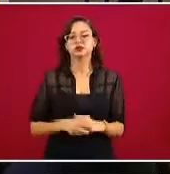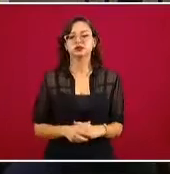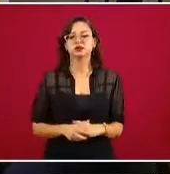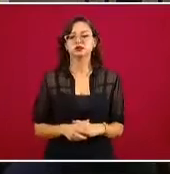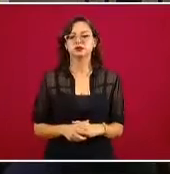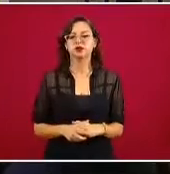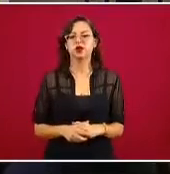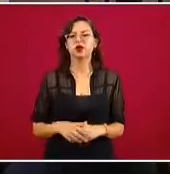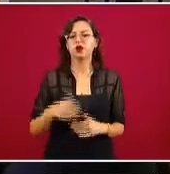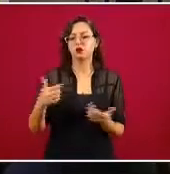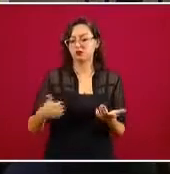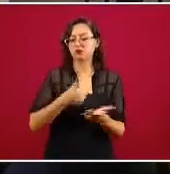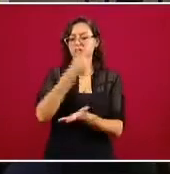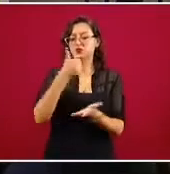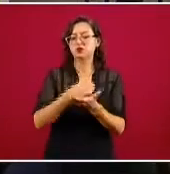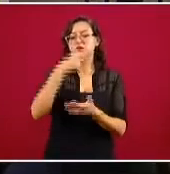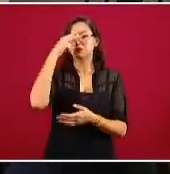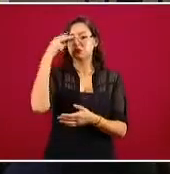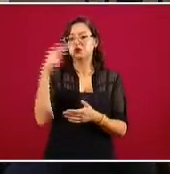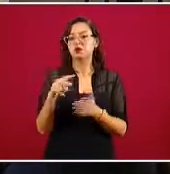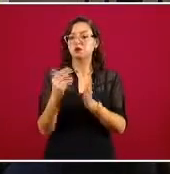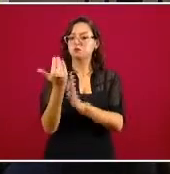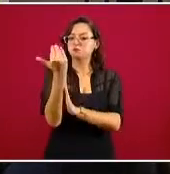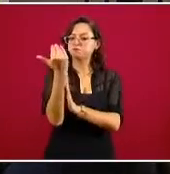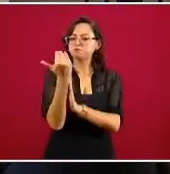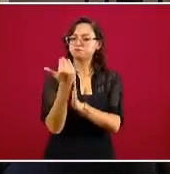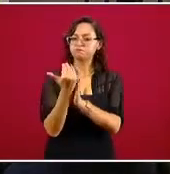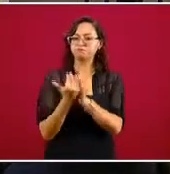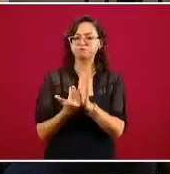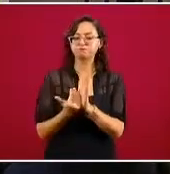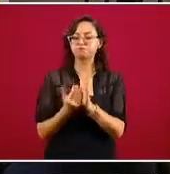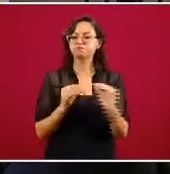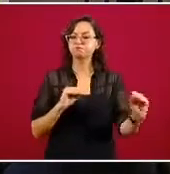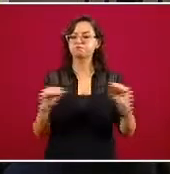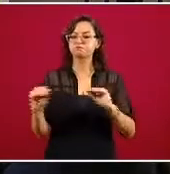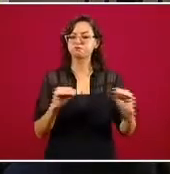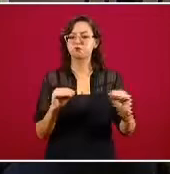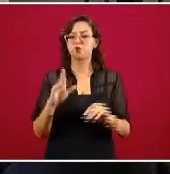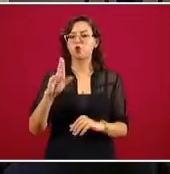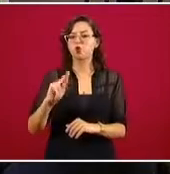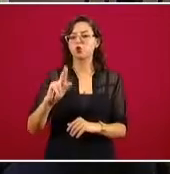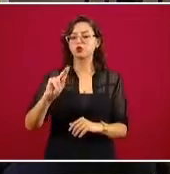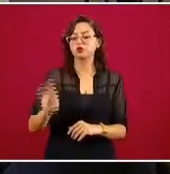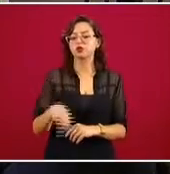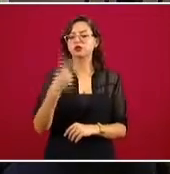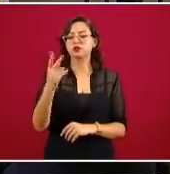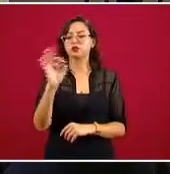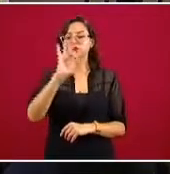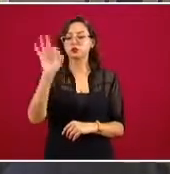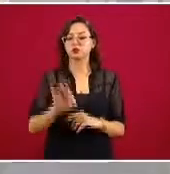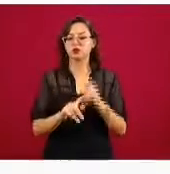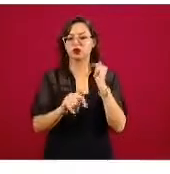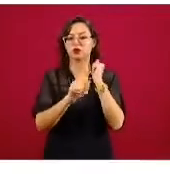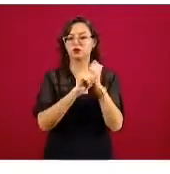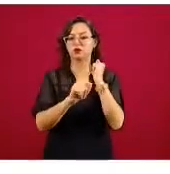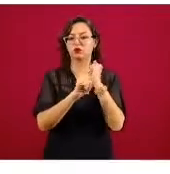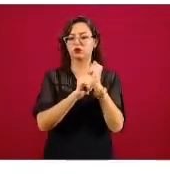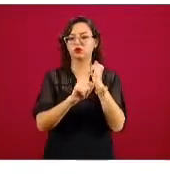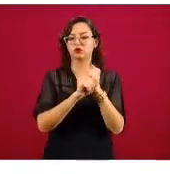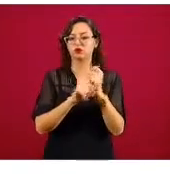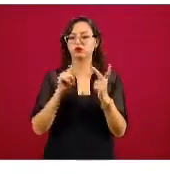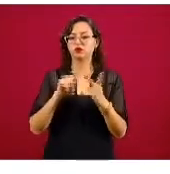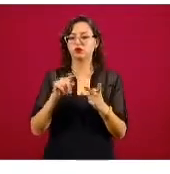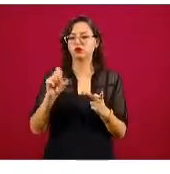México hemos logrado una reducción promedio de la movilidad de 82% en el transporte público,